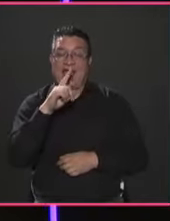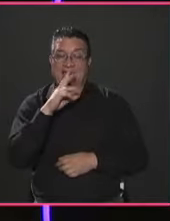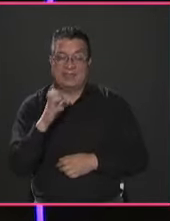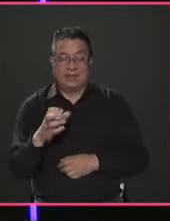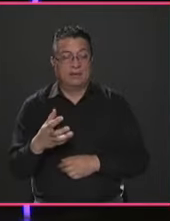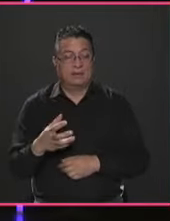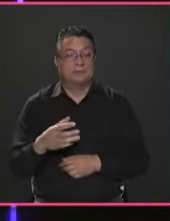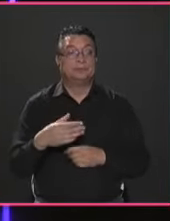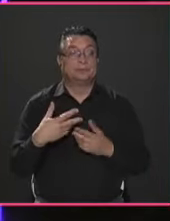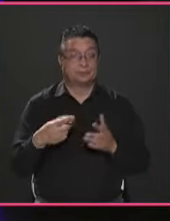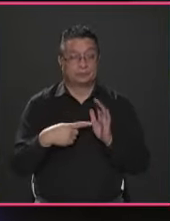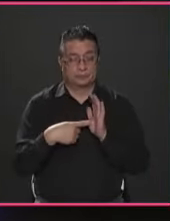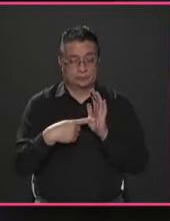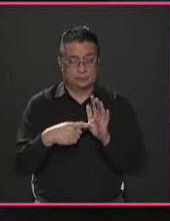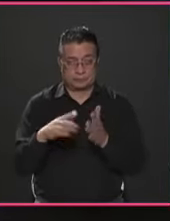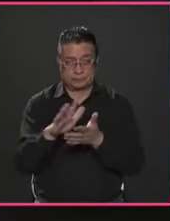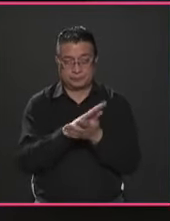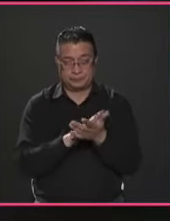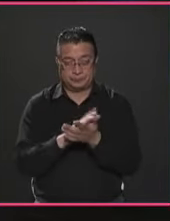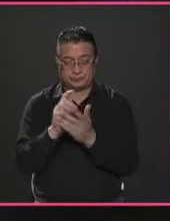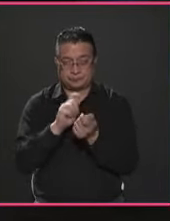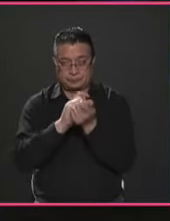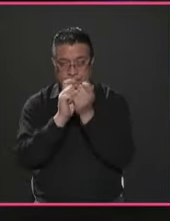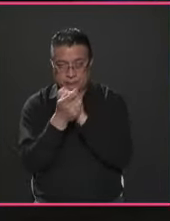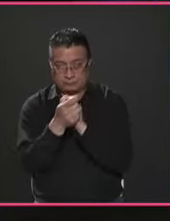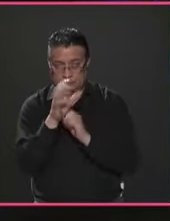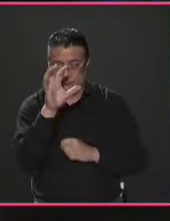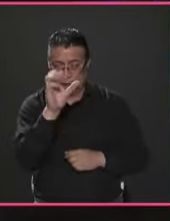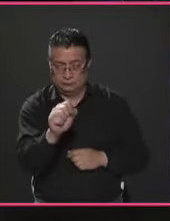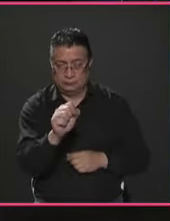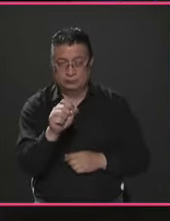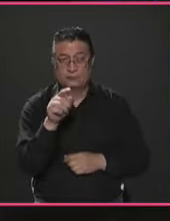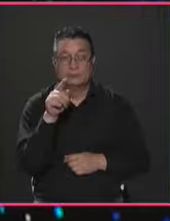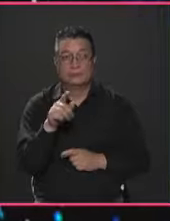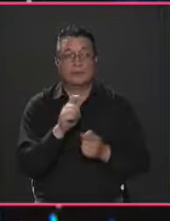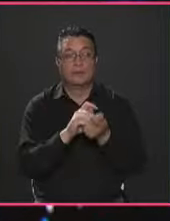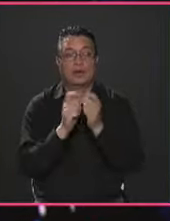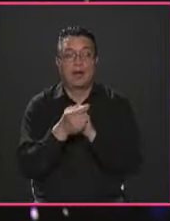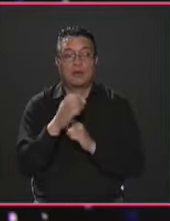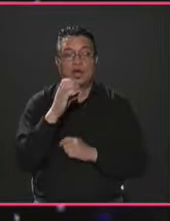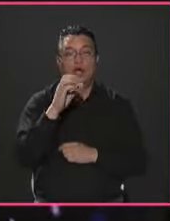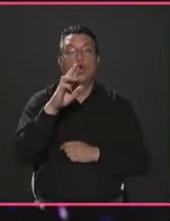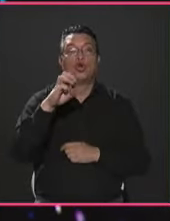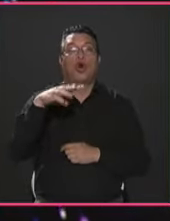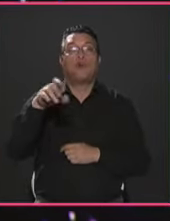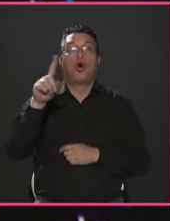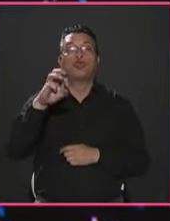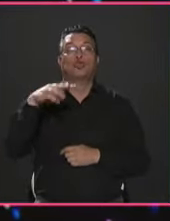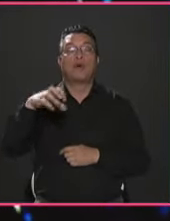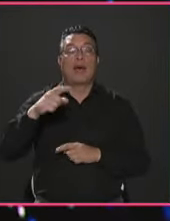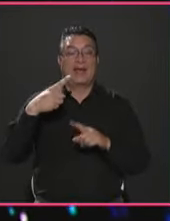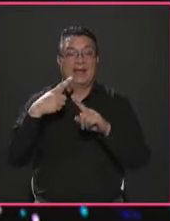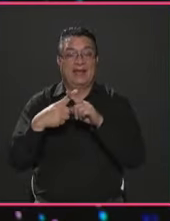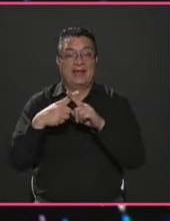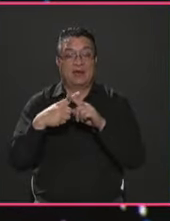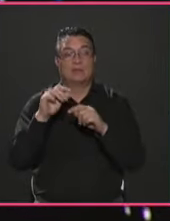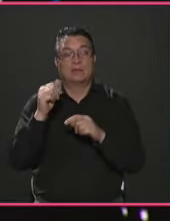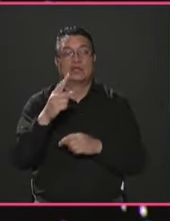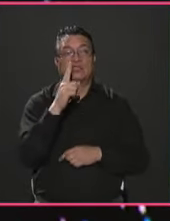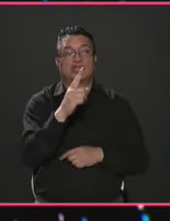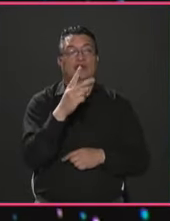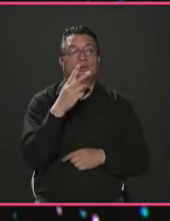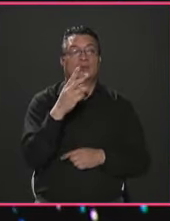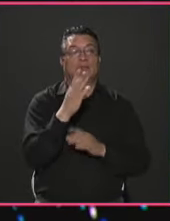ya acá les voy a dar un ejemplo de una mutación que detectamos que es un cambio en el cromosoma e que en la posición 121